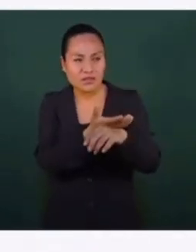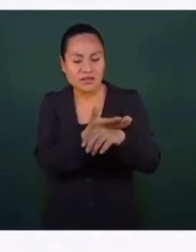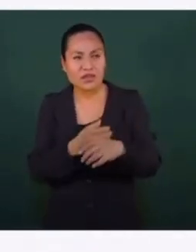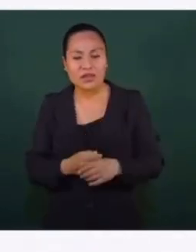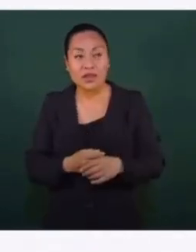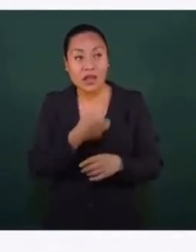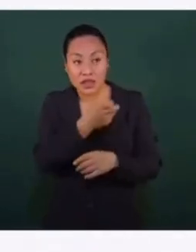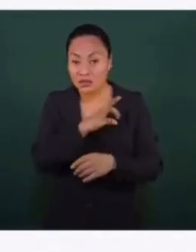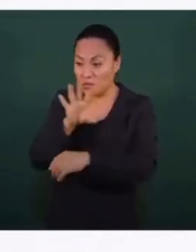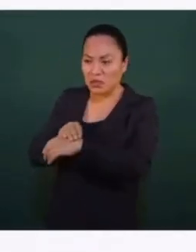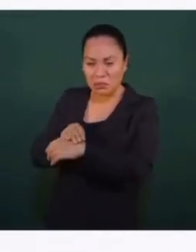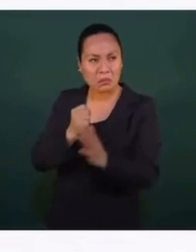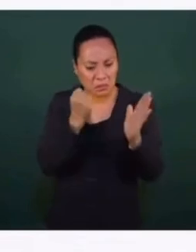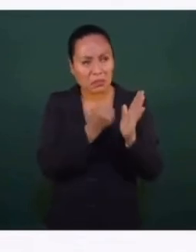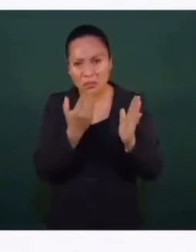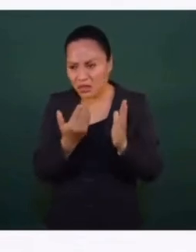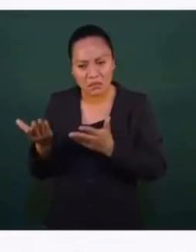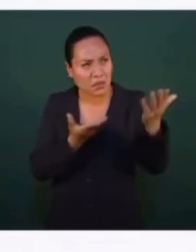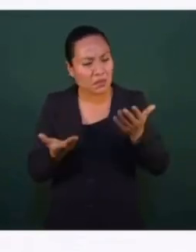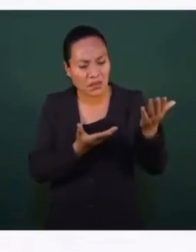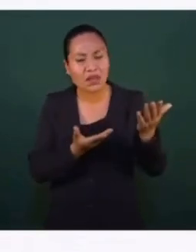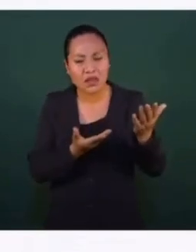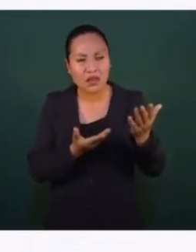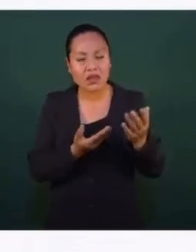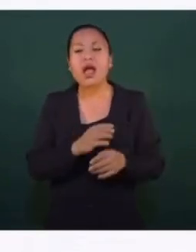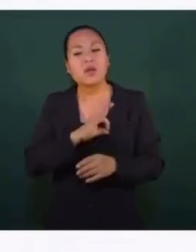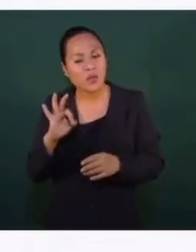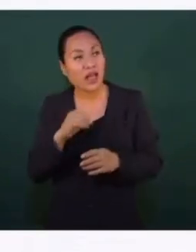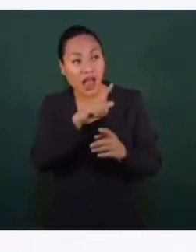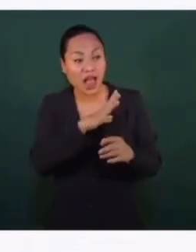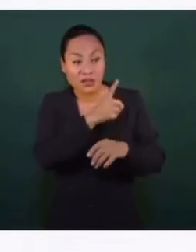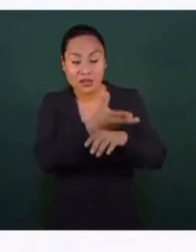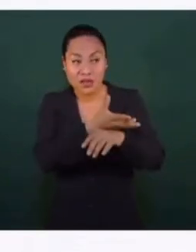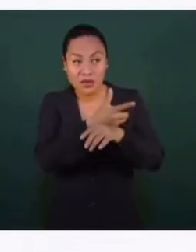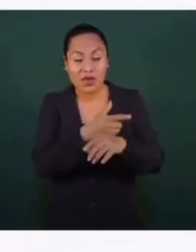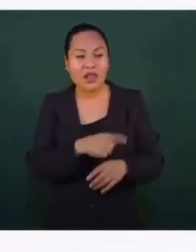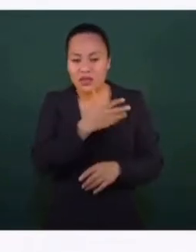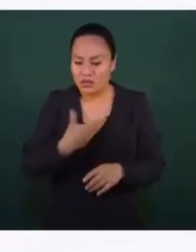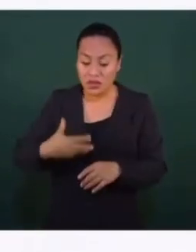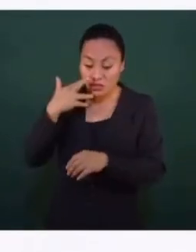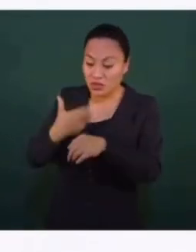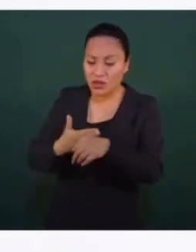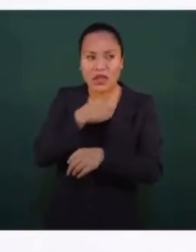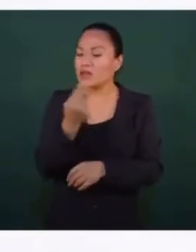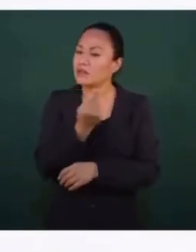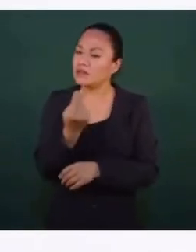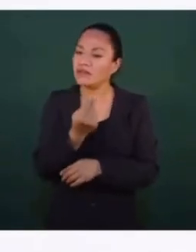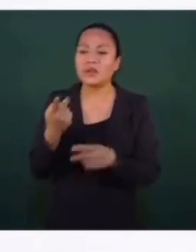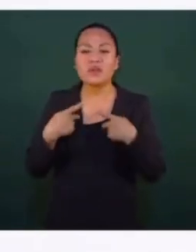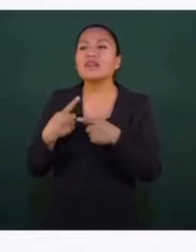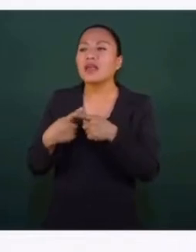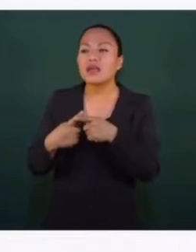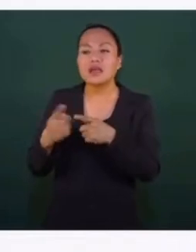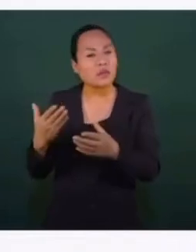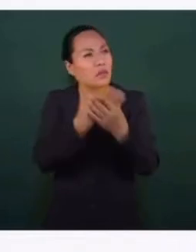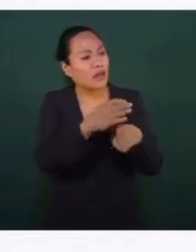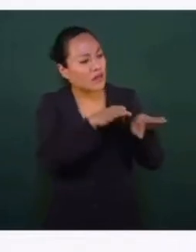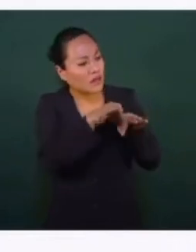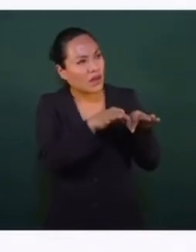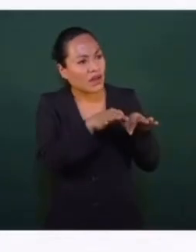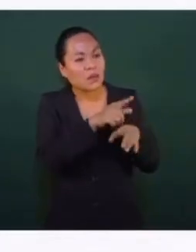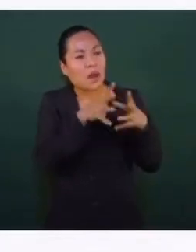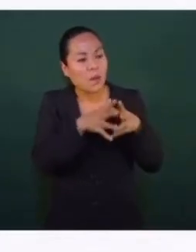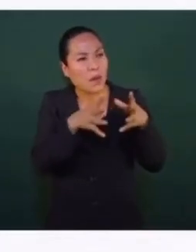no se perjudicaría a nadie, pues es sabido que la gran nación que usted preside requiere de fuerza de trabajo adicional para impulsar